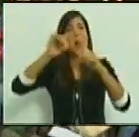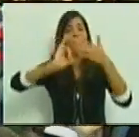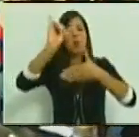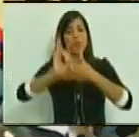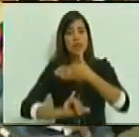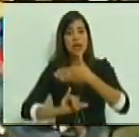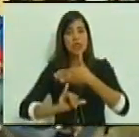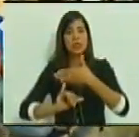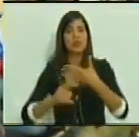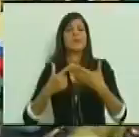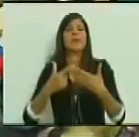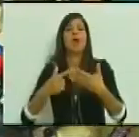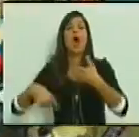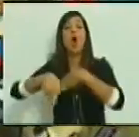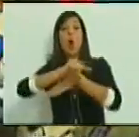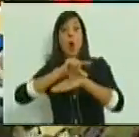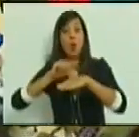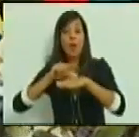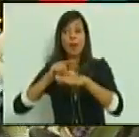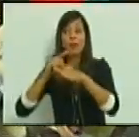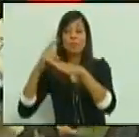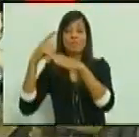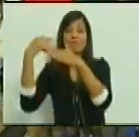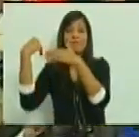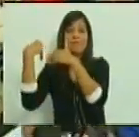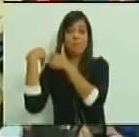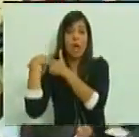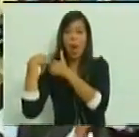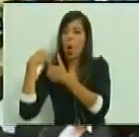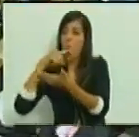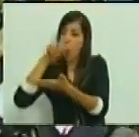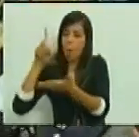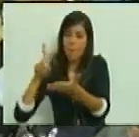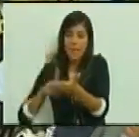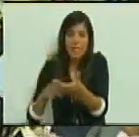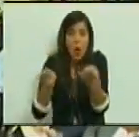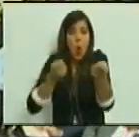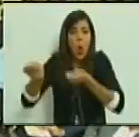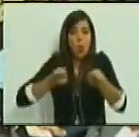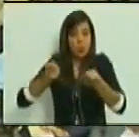Estado se guardaba la potestad de tener plenitud de control.